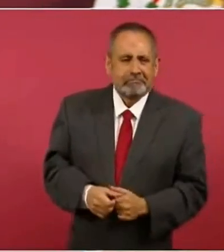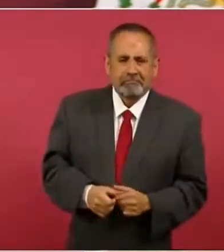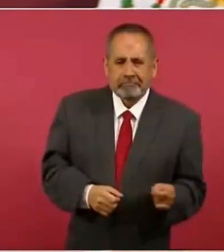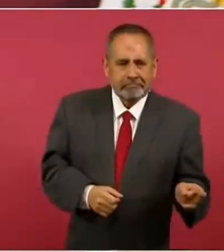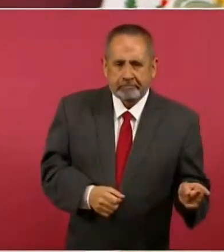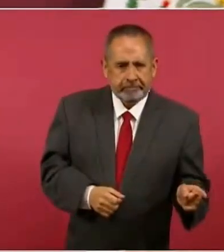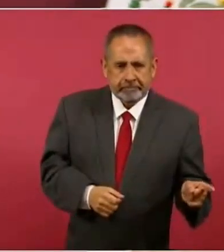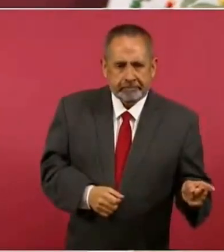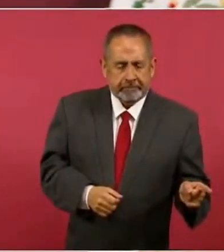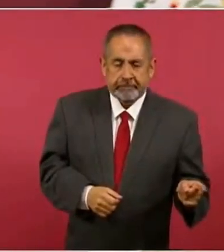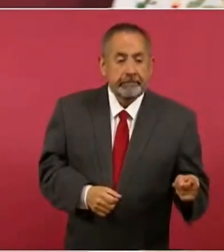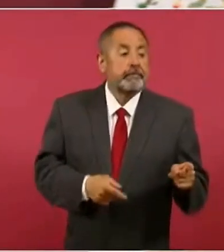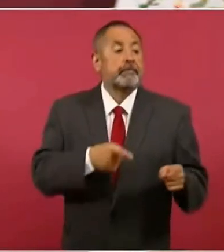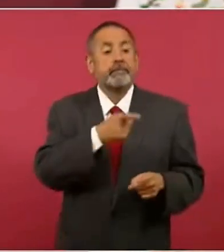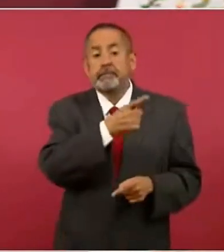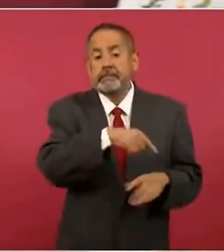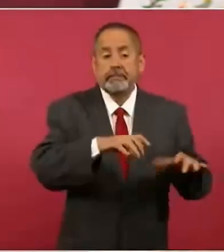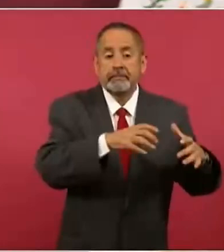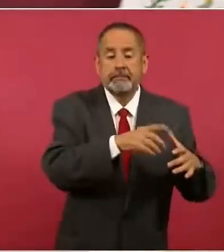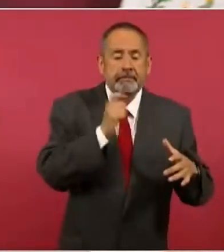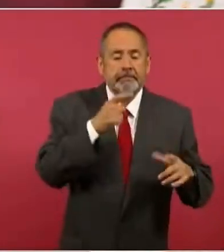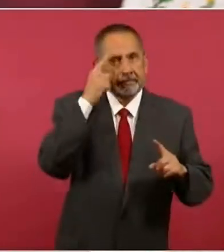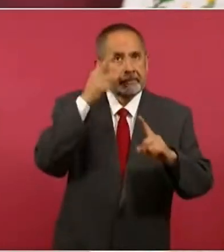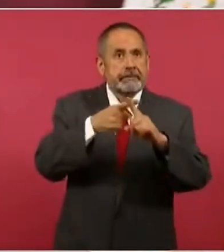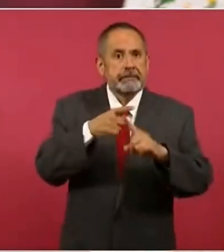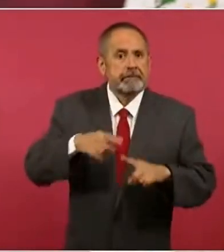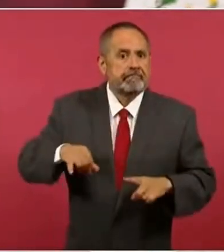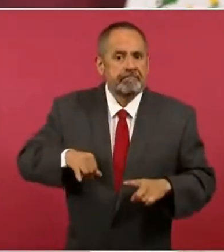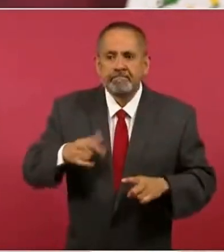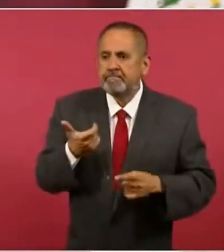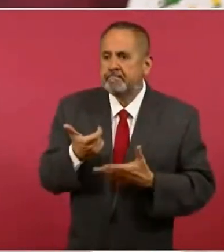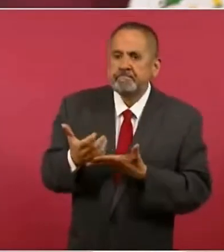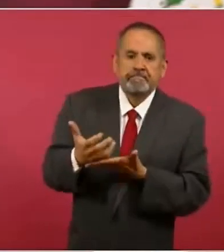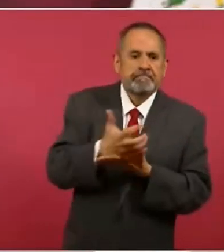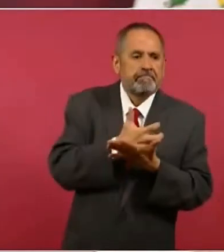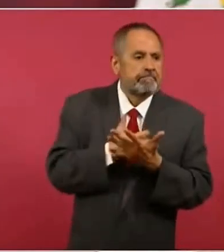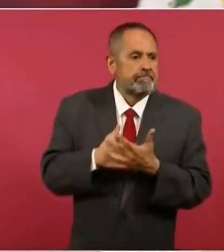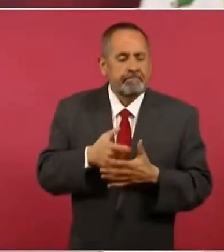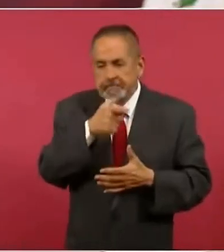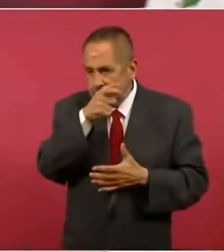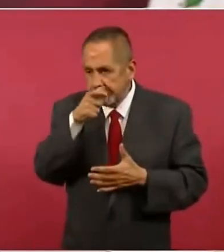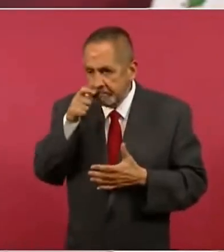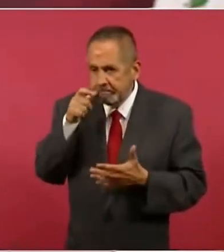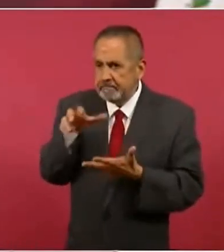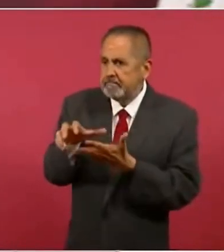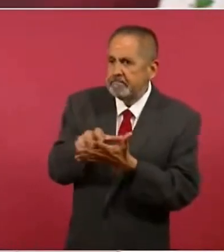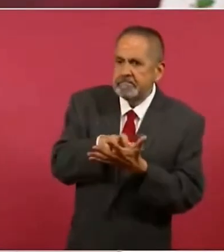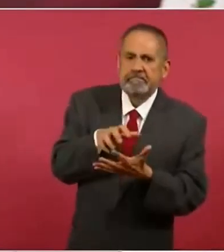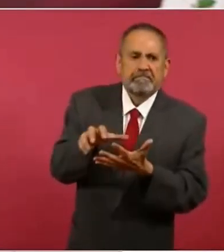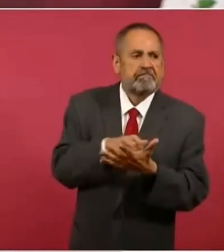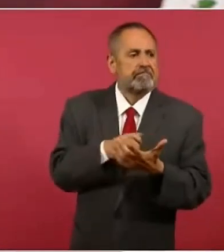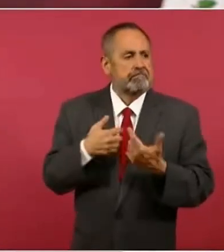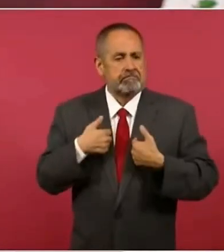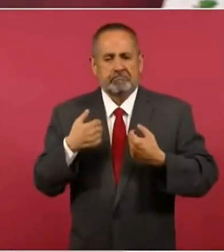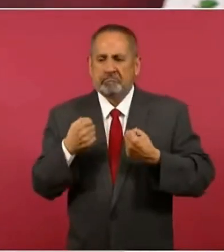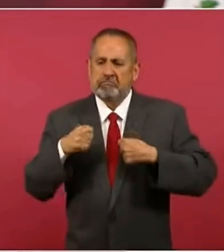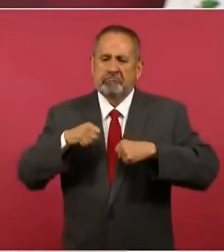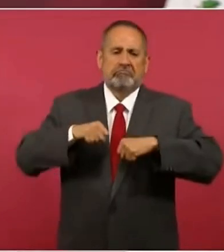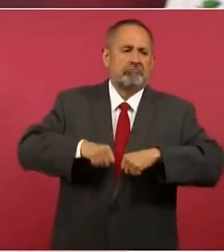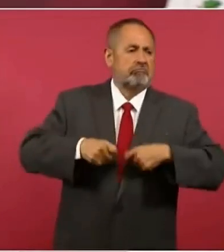lo que les interesa es el dinero y el poder por el poder